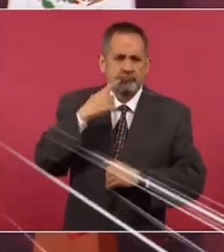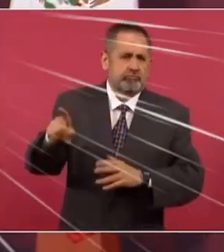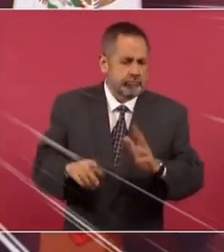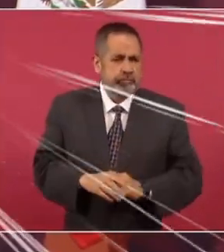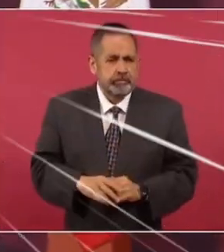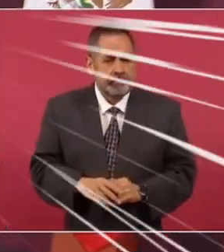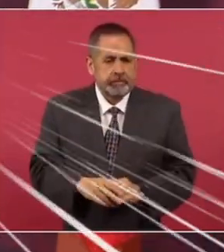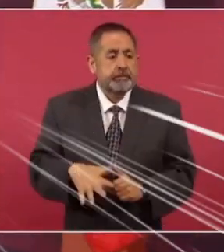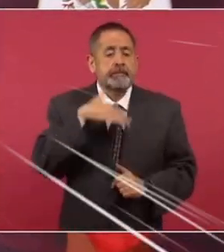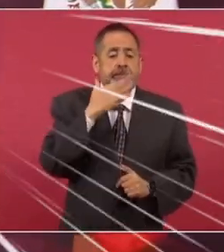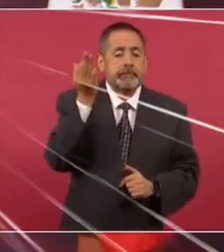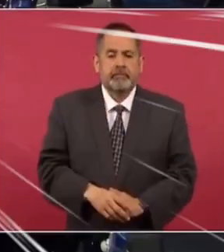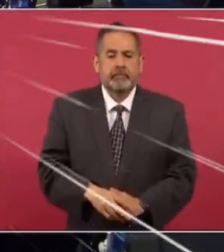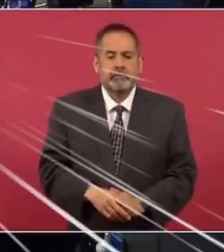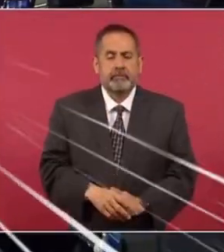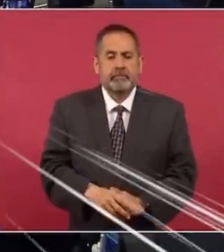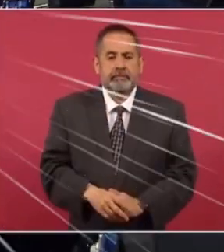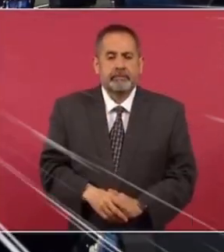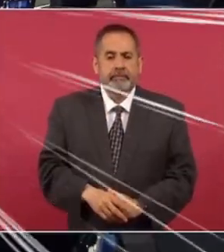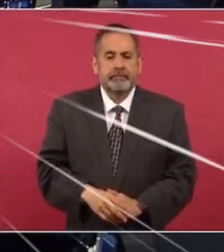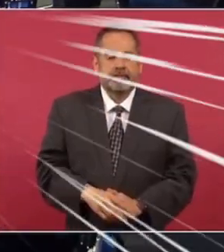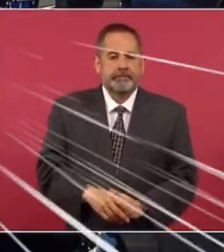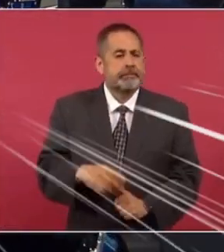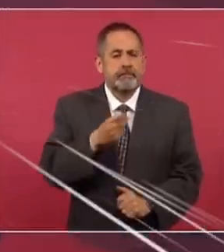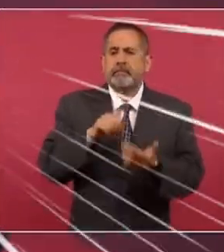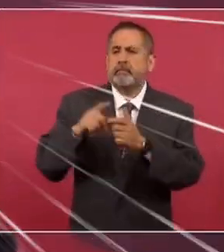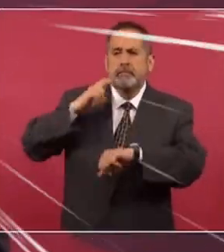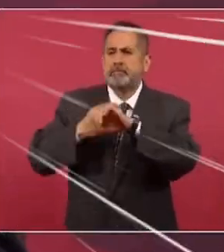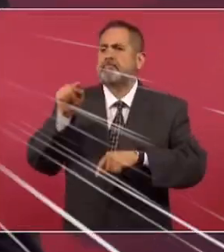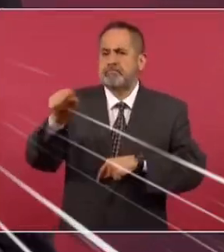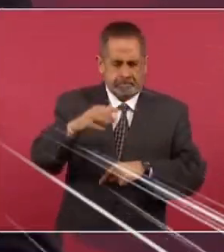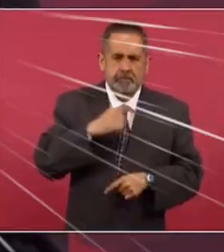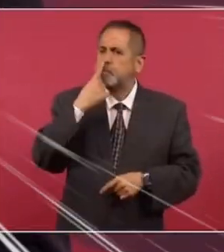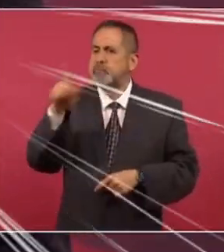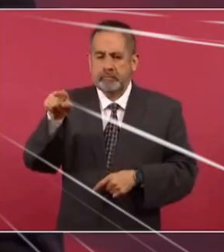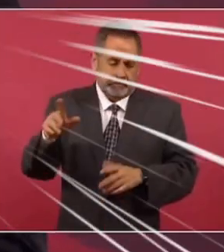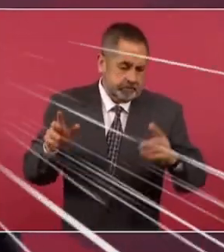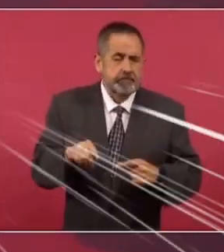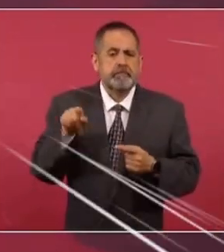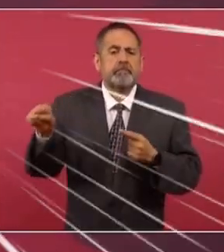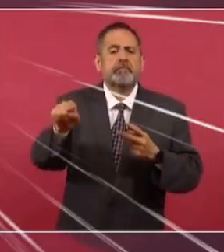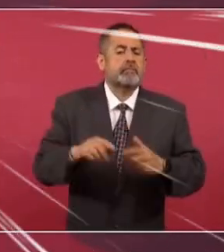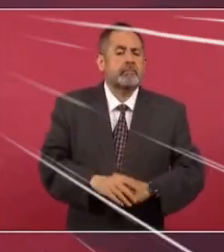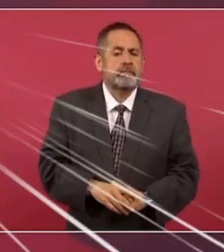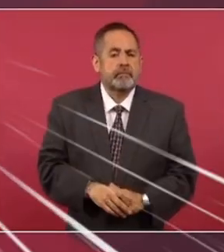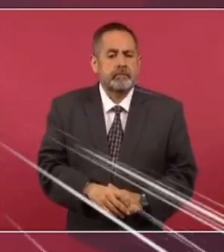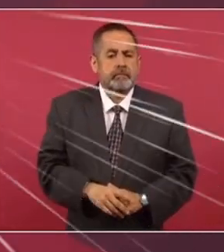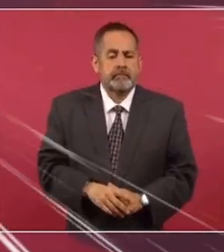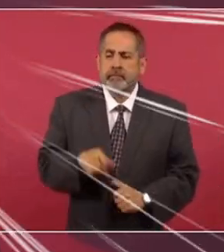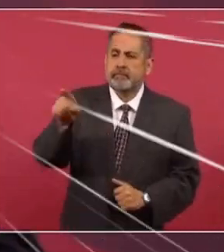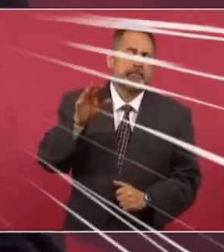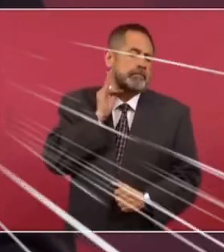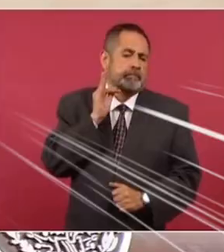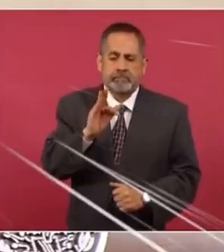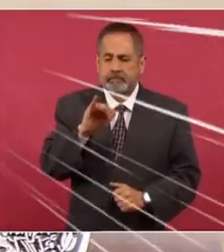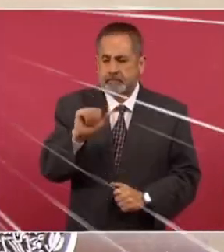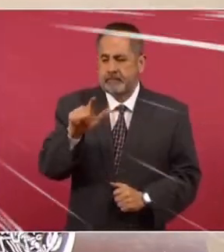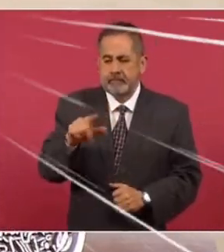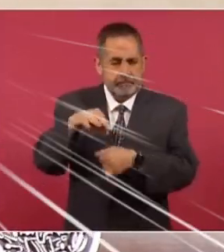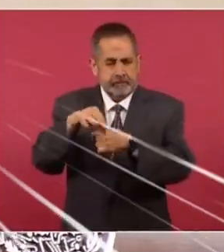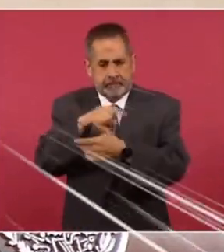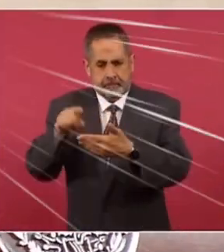y no permitir el fraude electoral. Y hay instancias, está la Fiscalía